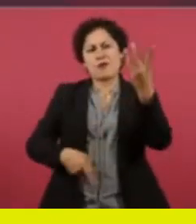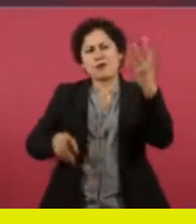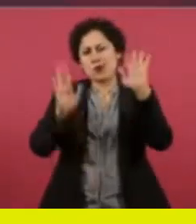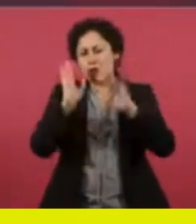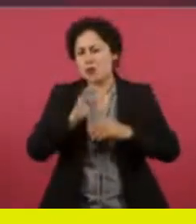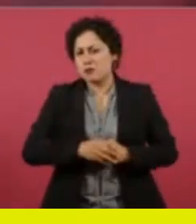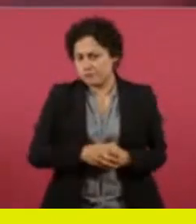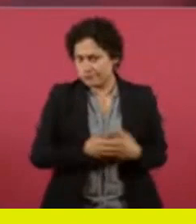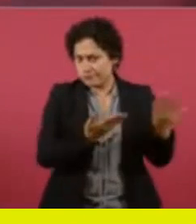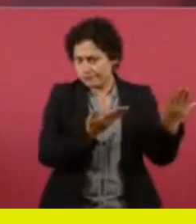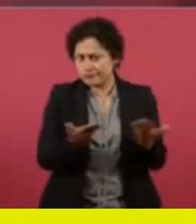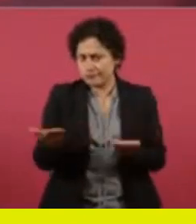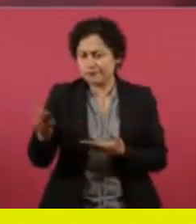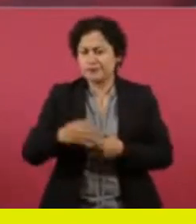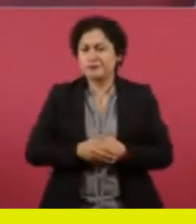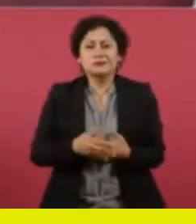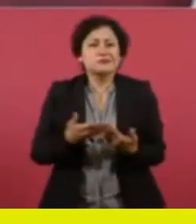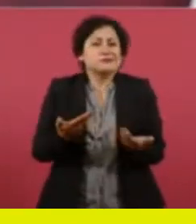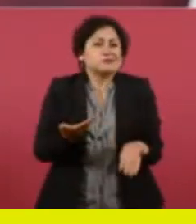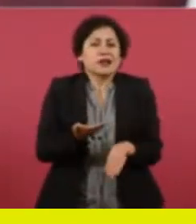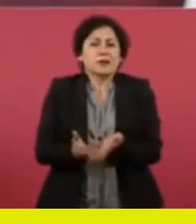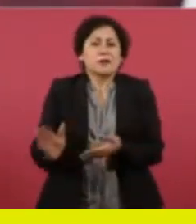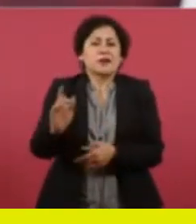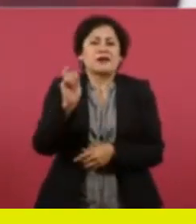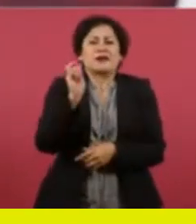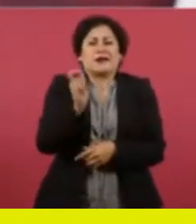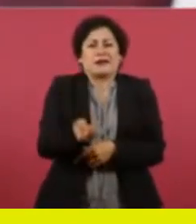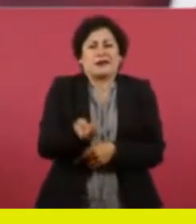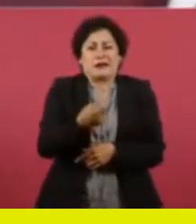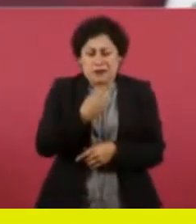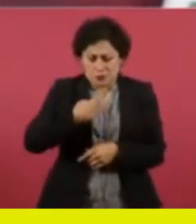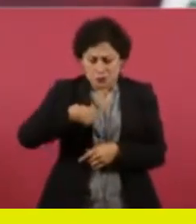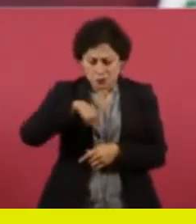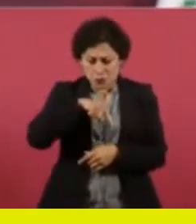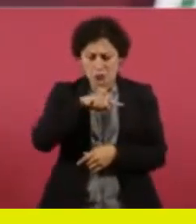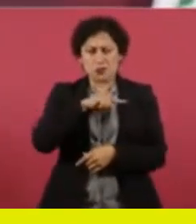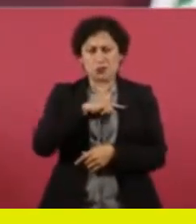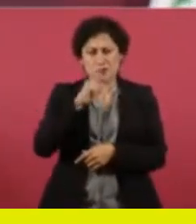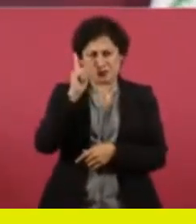¿qué nos va a costar si México